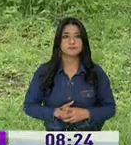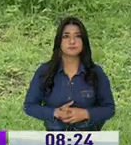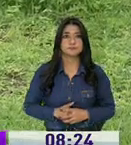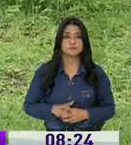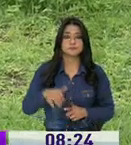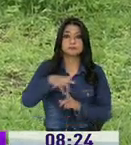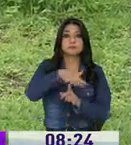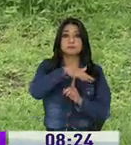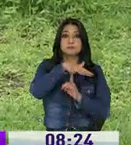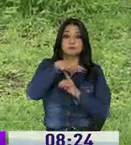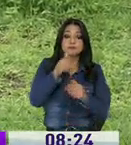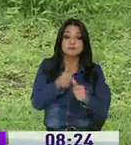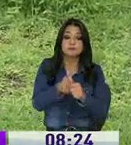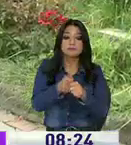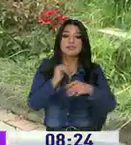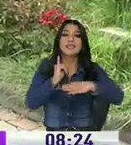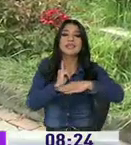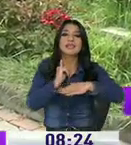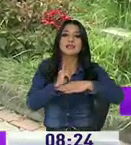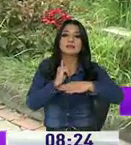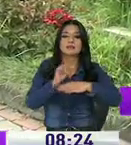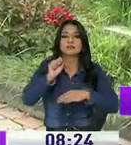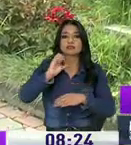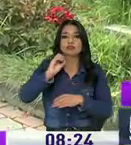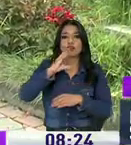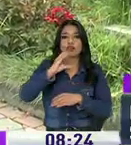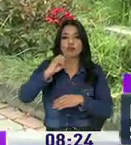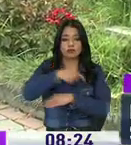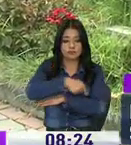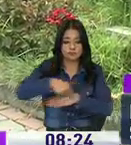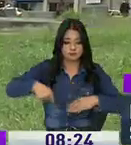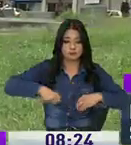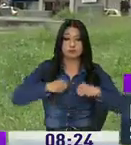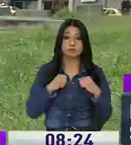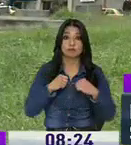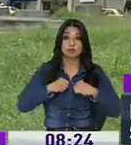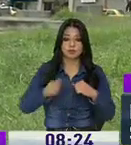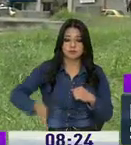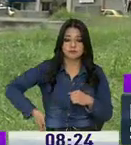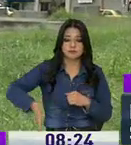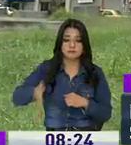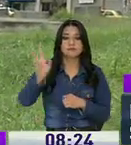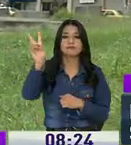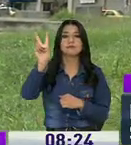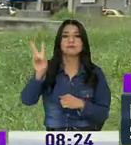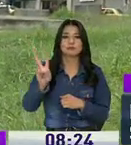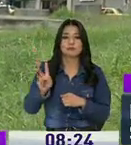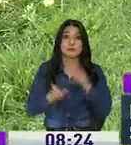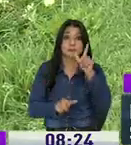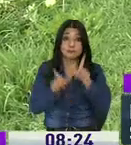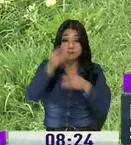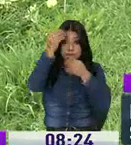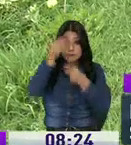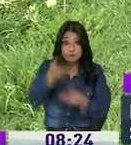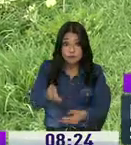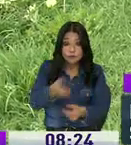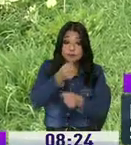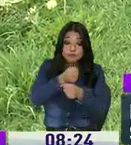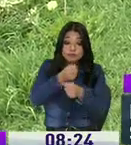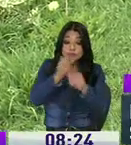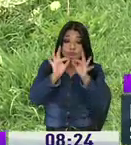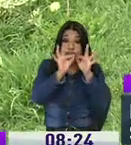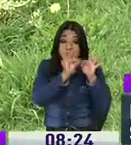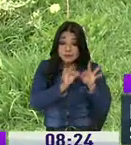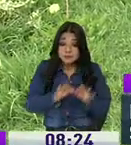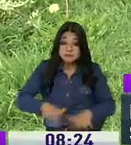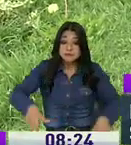está ubicado frente a la Iglesia del Perpetuo Socorro entre las calles Bogotá y Venezuela. De acuerdo al testimonio de varios usuarios, los trabajos de mantenimiento